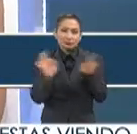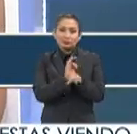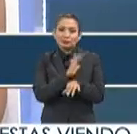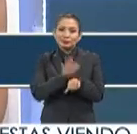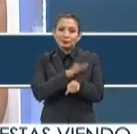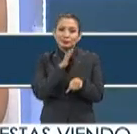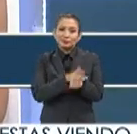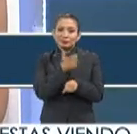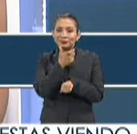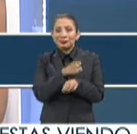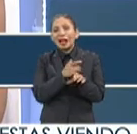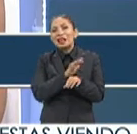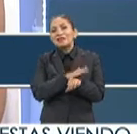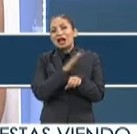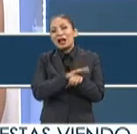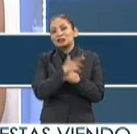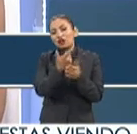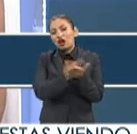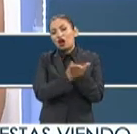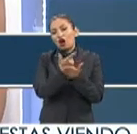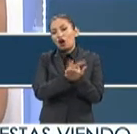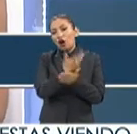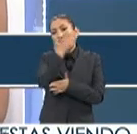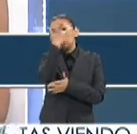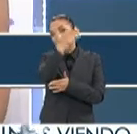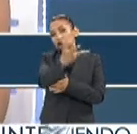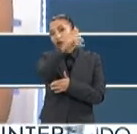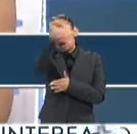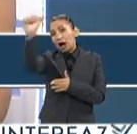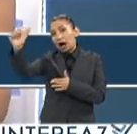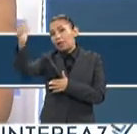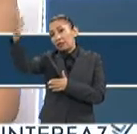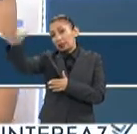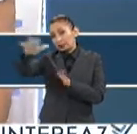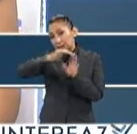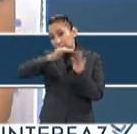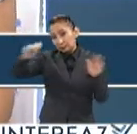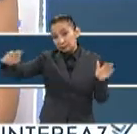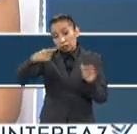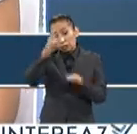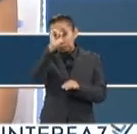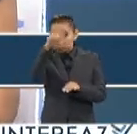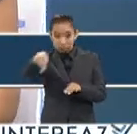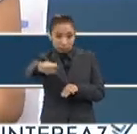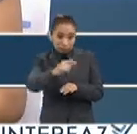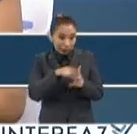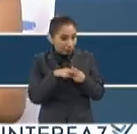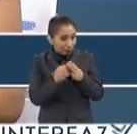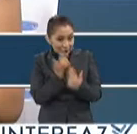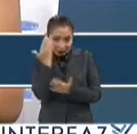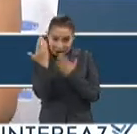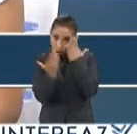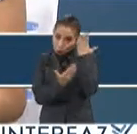es el promedio. Es un promedio mínimo de 8, así que yo recomendaría a todos los estudiantes que empiecen a cuidar de